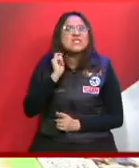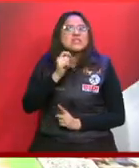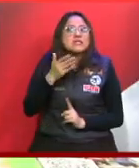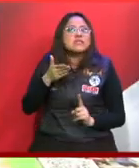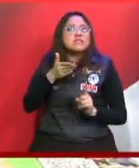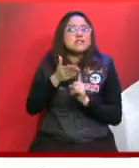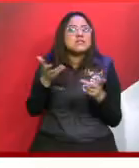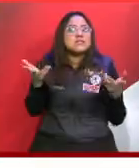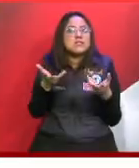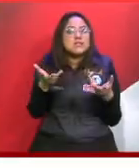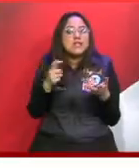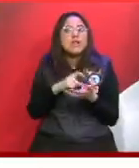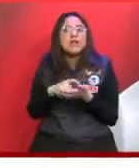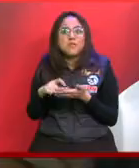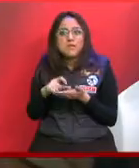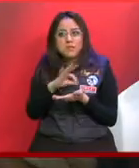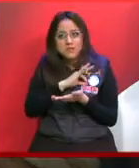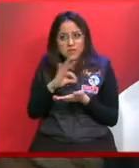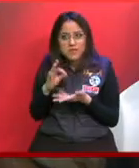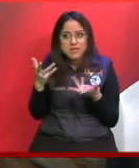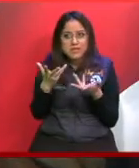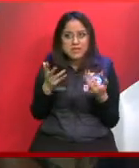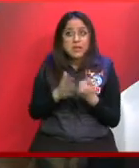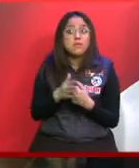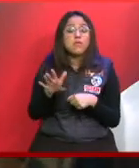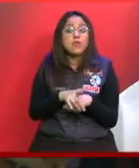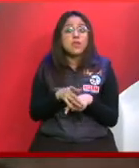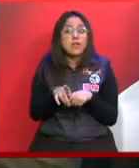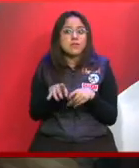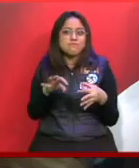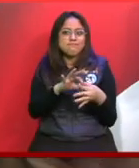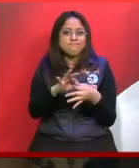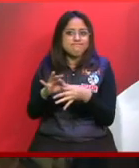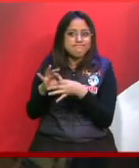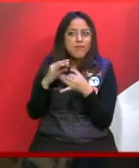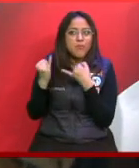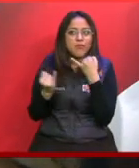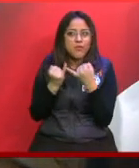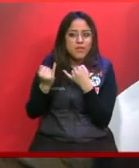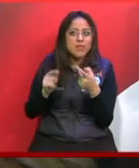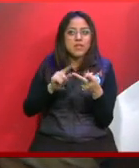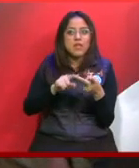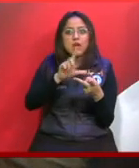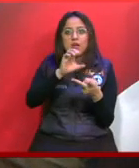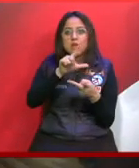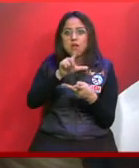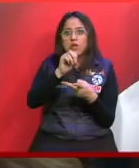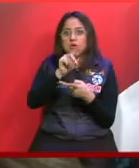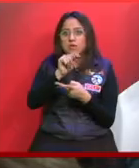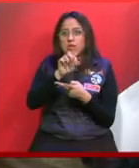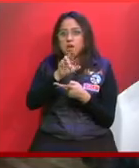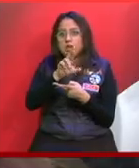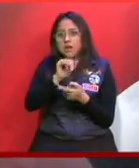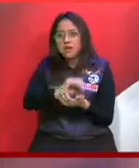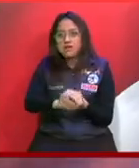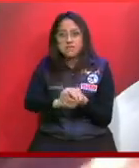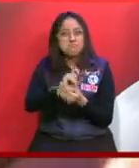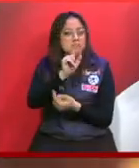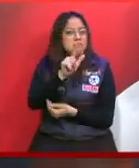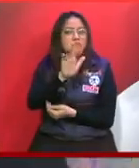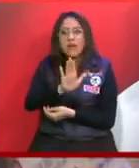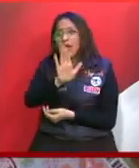se compra, se crea. Sobre todo por la hermandad del proyecto Juguetón y de la Lotería Nacional, que nuestros objetivos son muy similares,